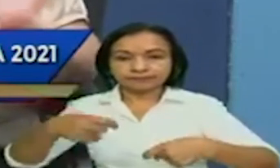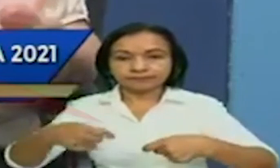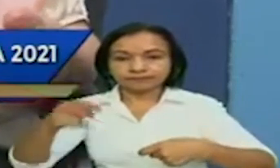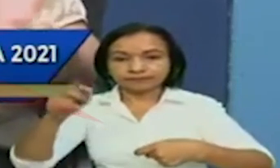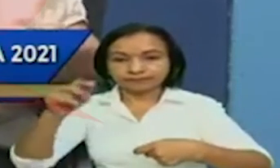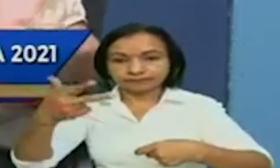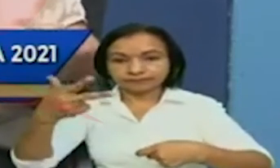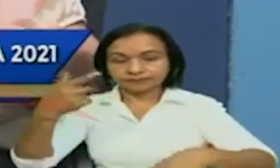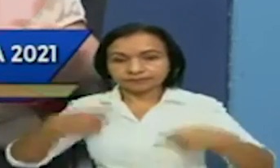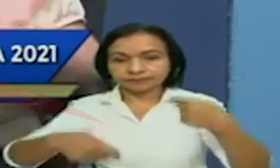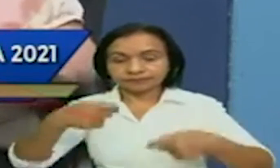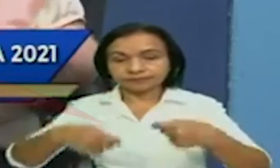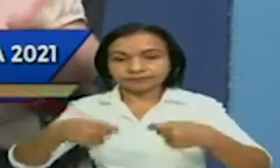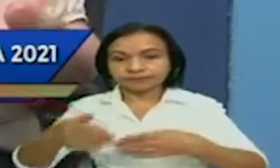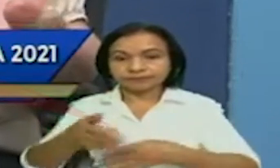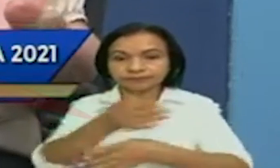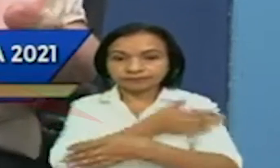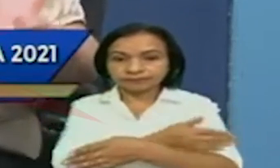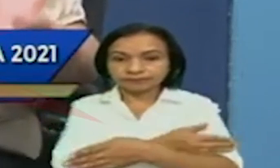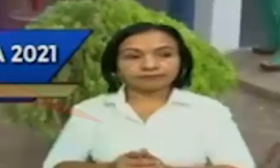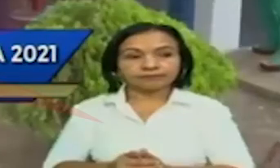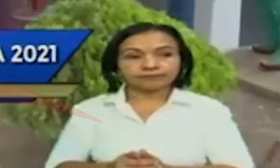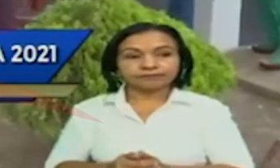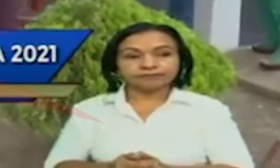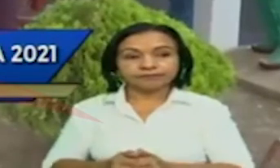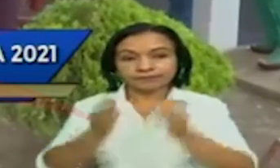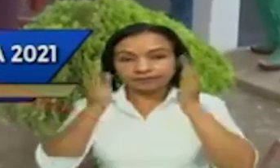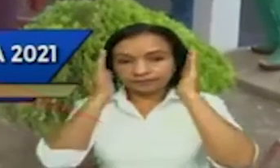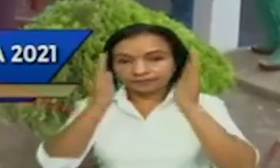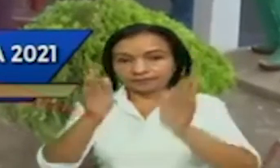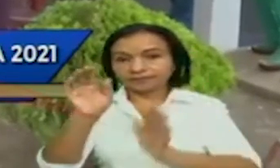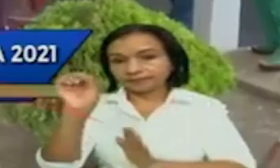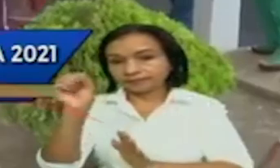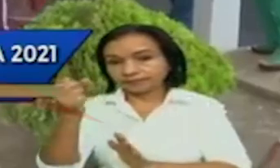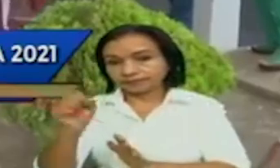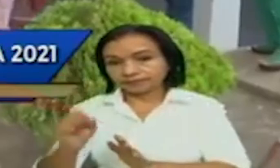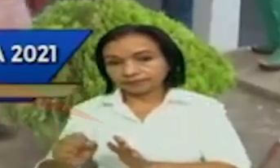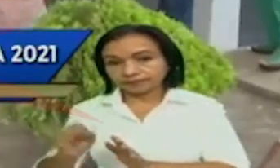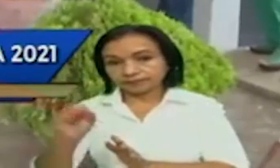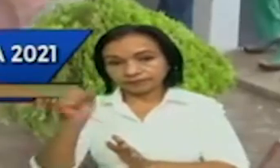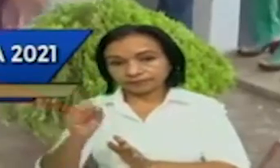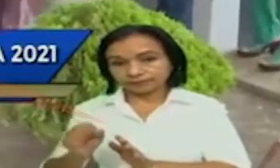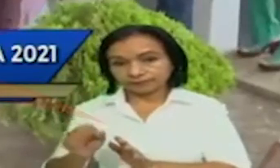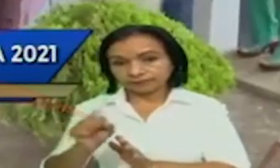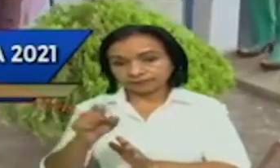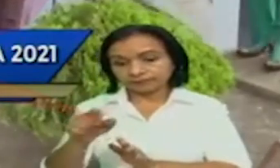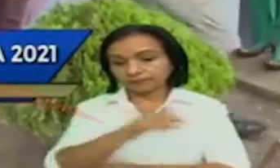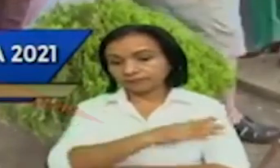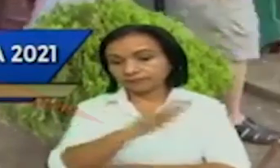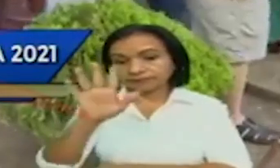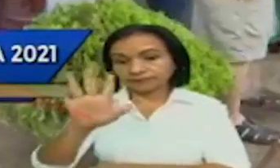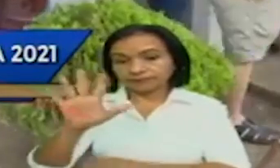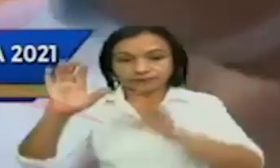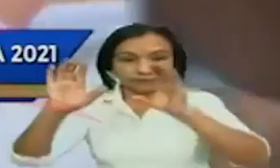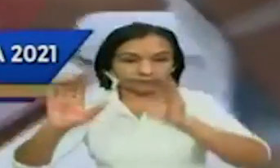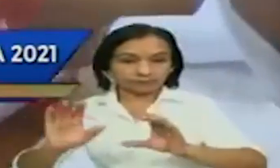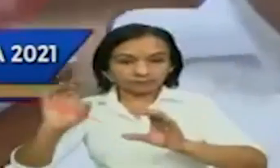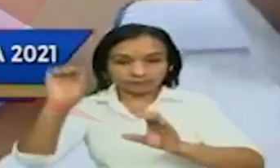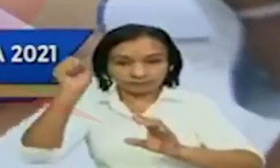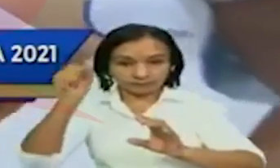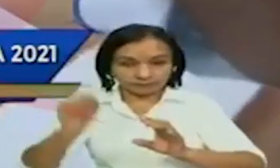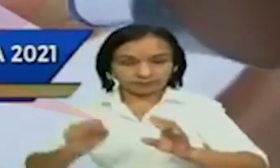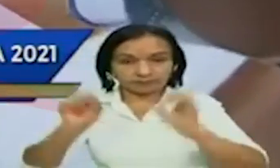que es antes del 8 de septiembre porque el 8 de septiembre se cierra los datos